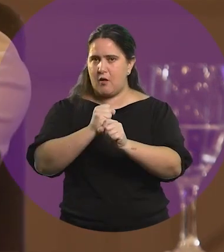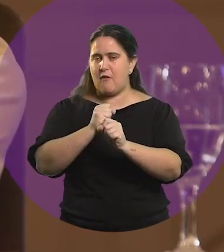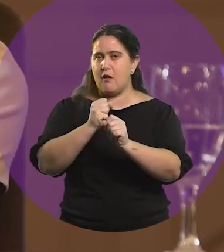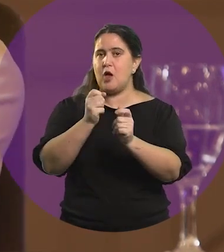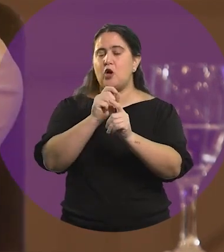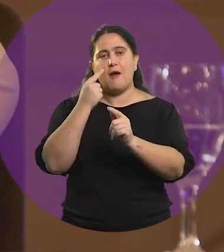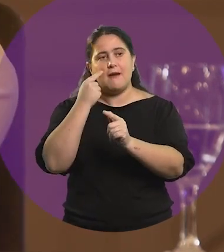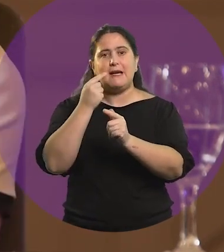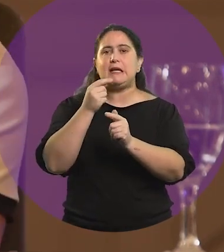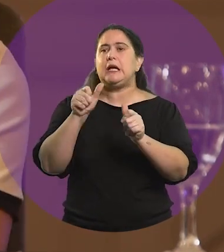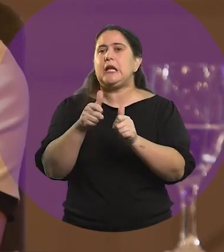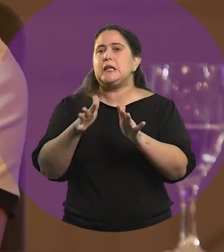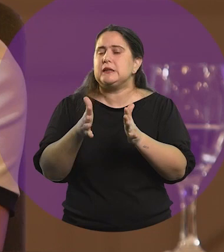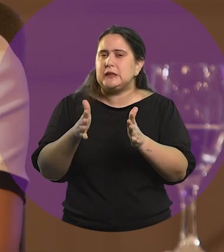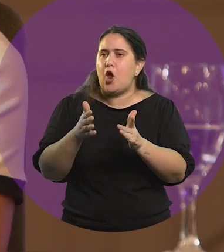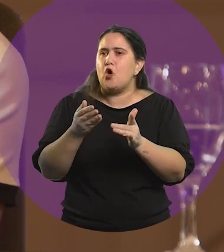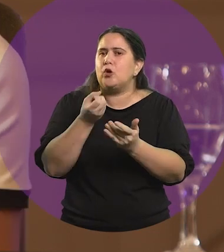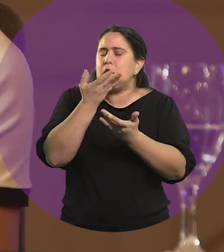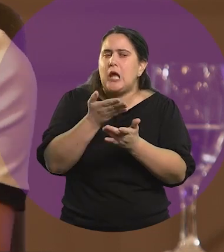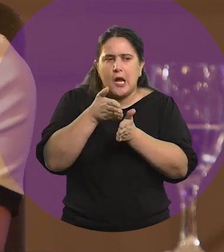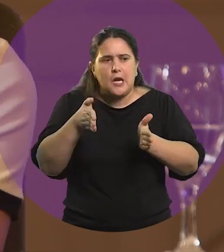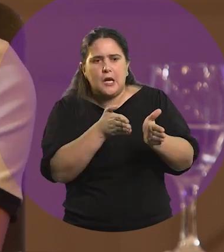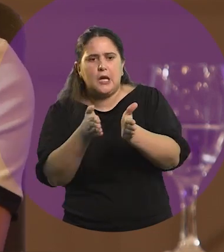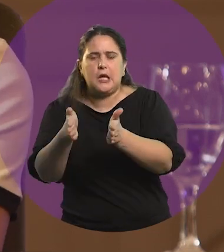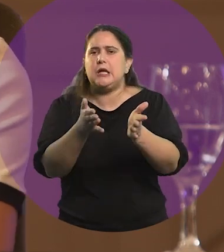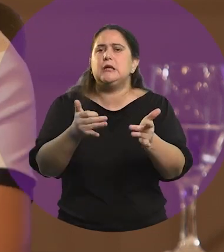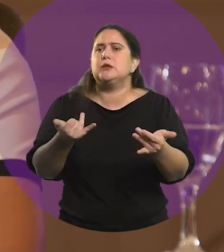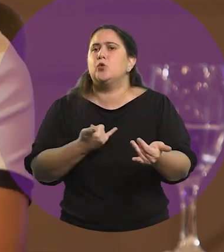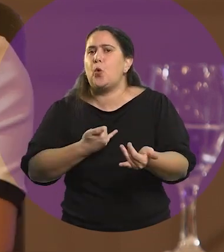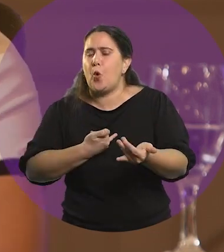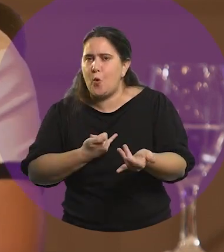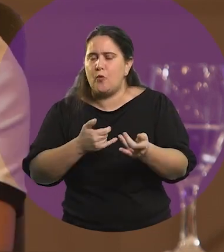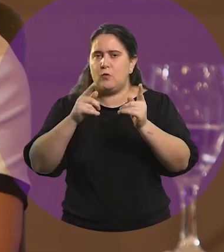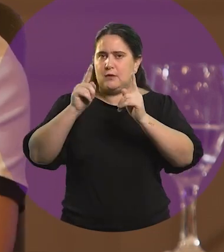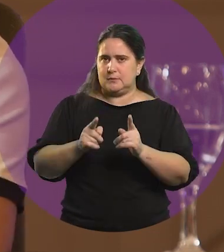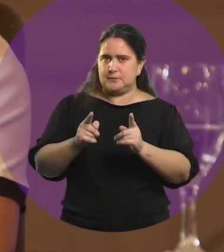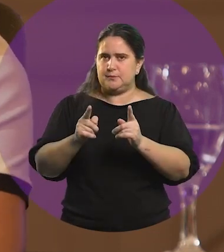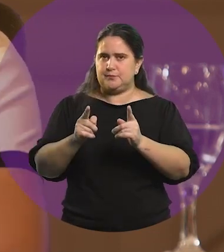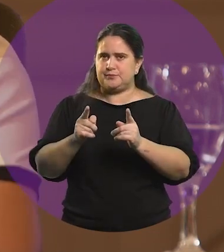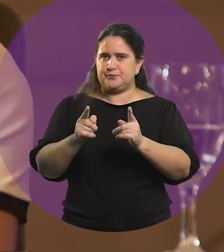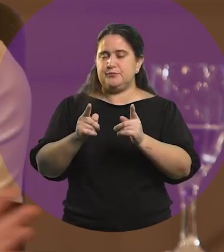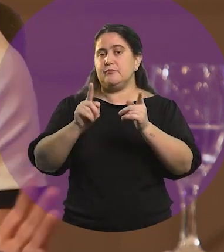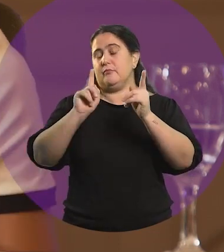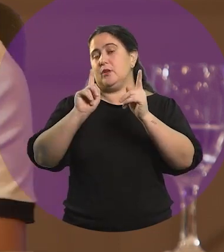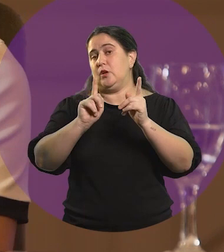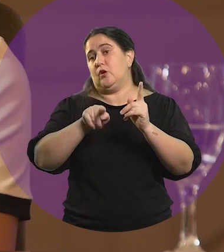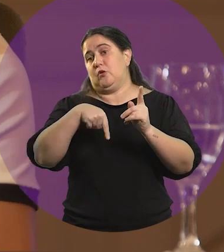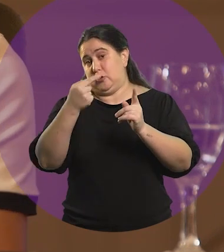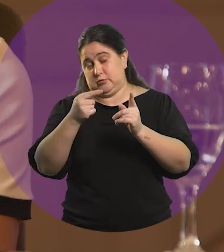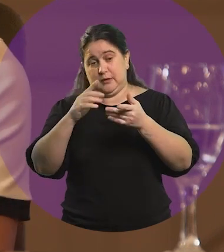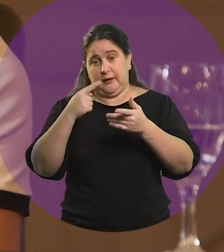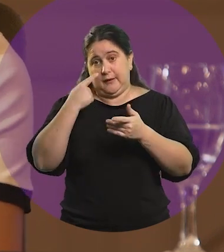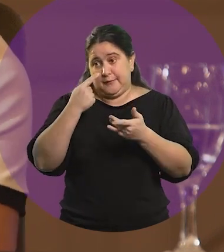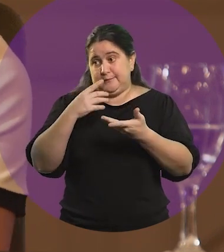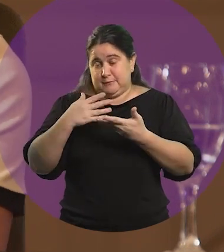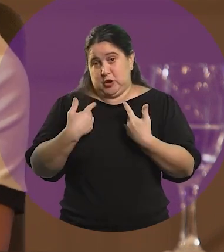trabajo y viendo por dónde seguir profundizando y seguir, sobre todo, en una lógica que es otra de las